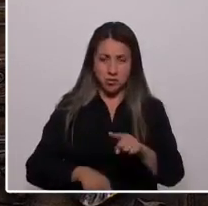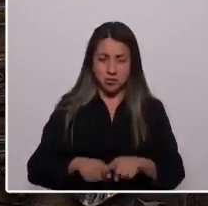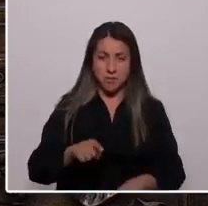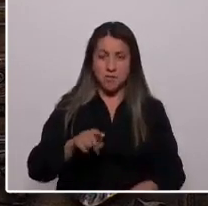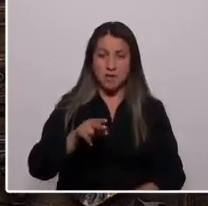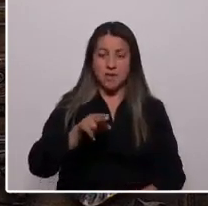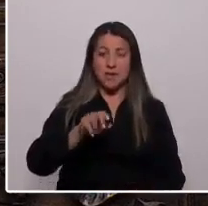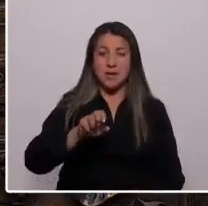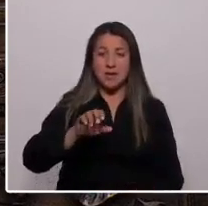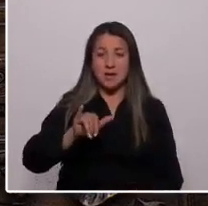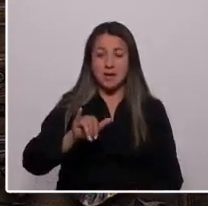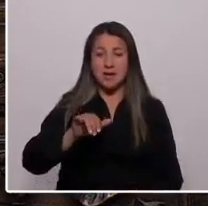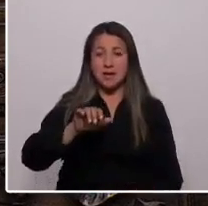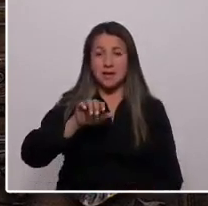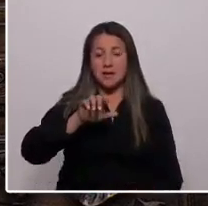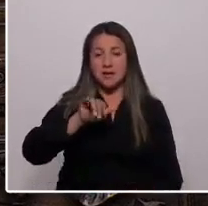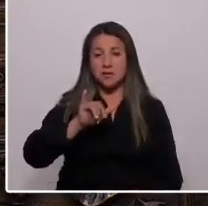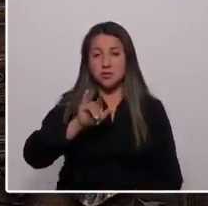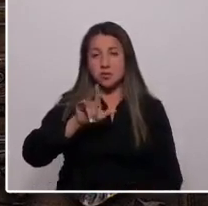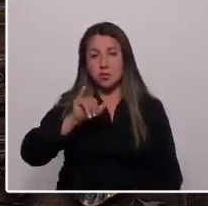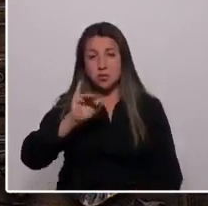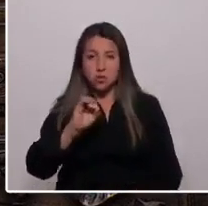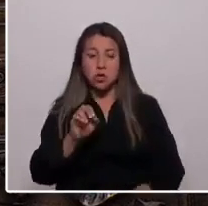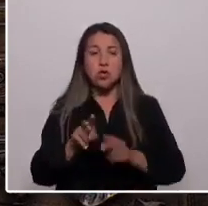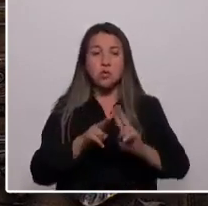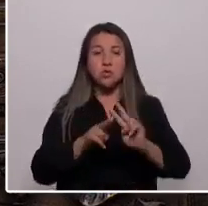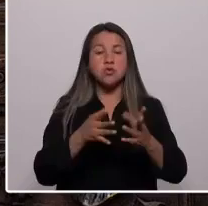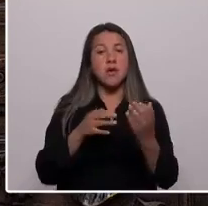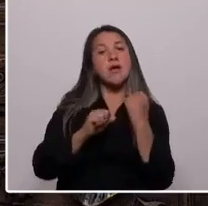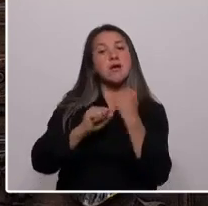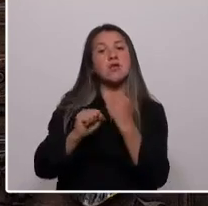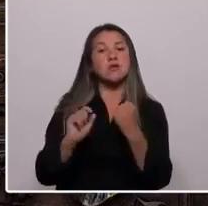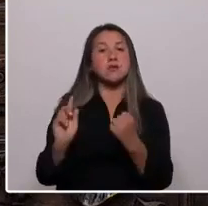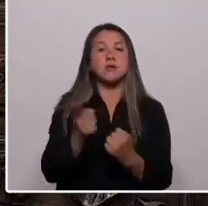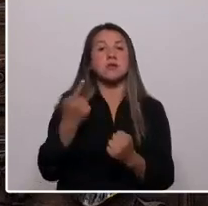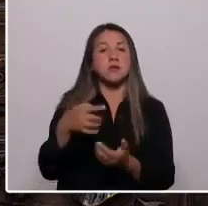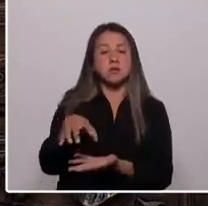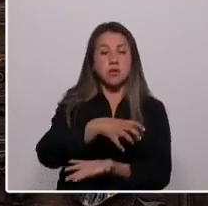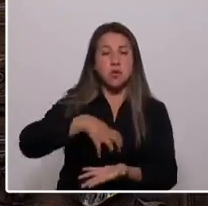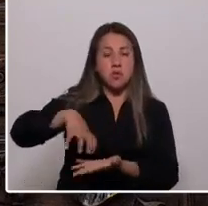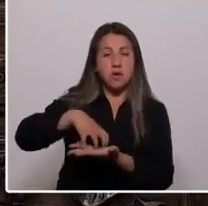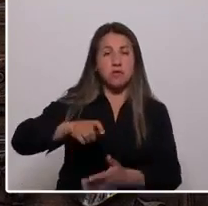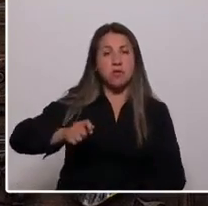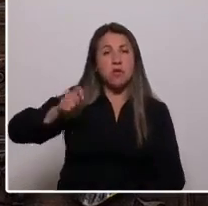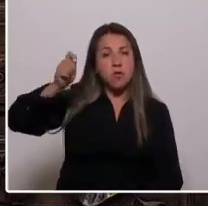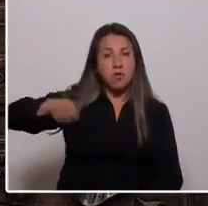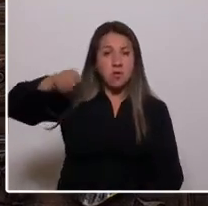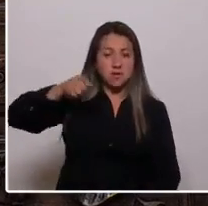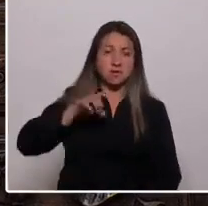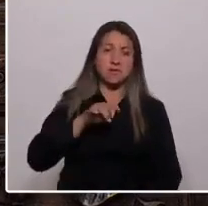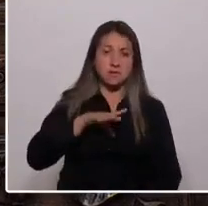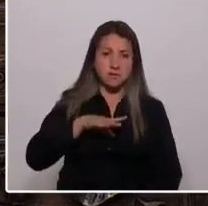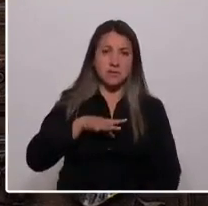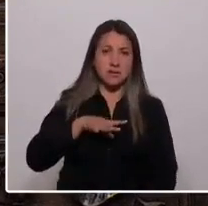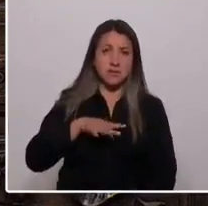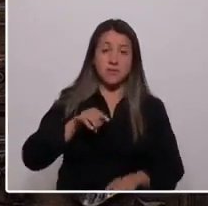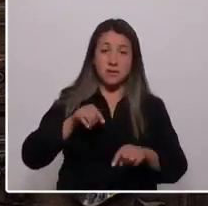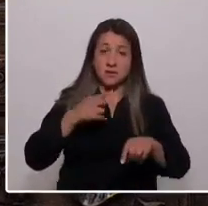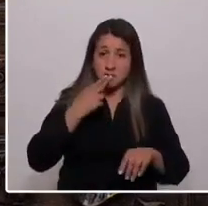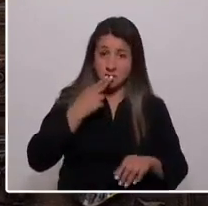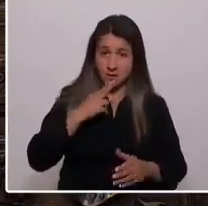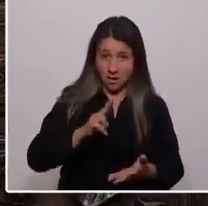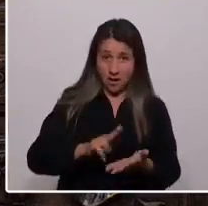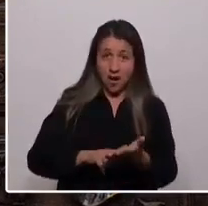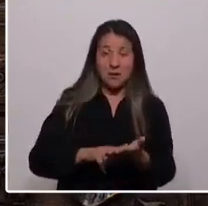lo utilizaron desde esa época en concha de nuestro pueblo jueves de Chile en esta carta